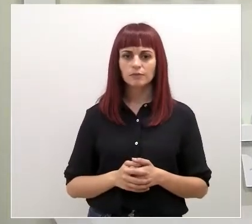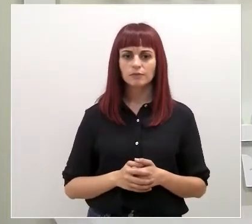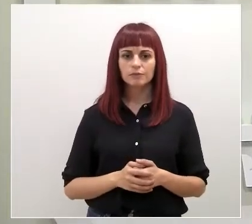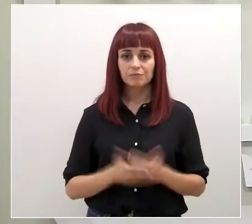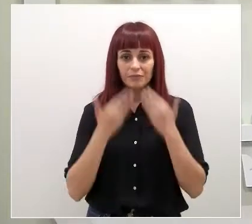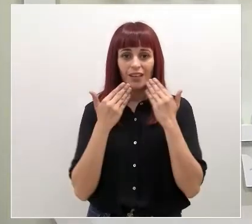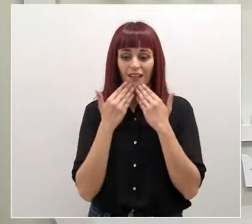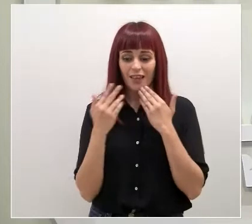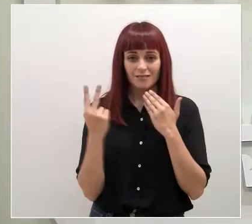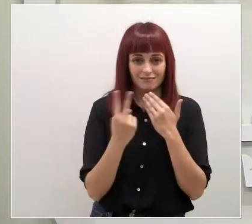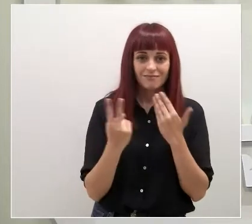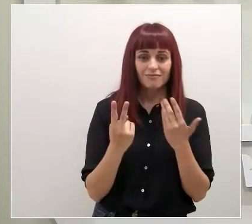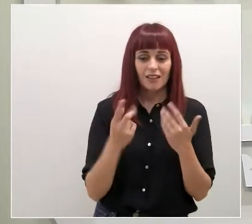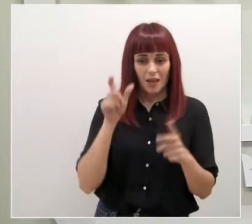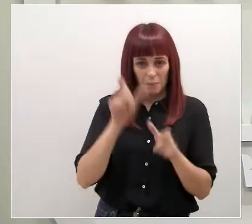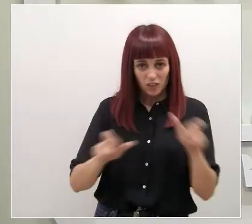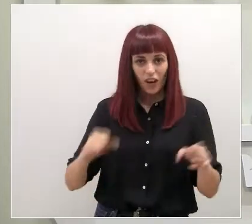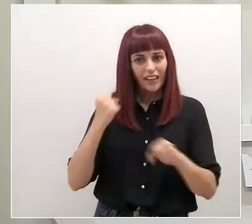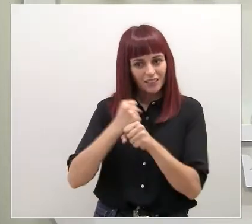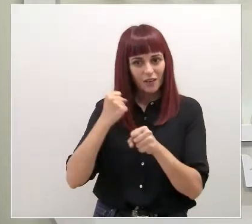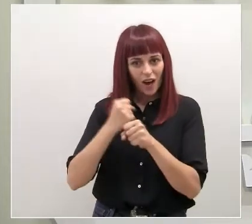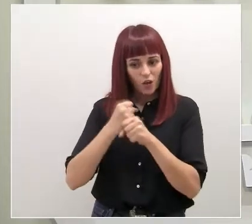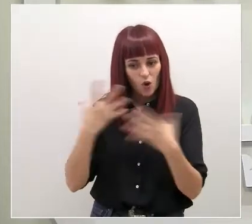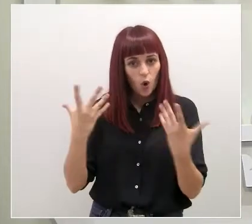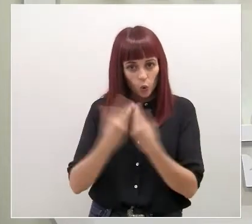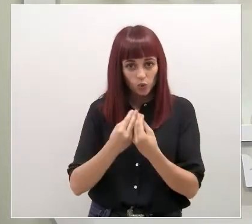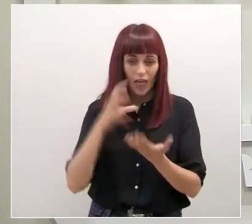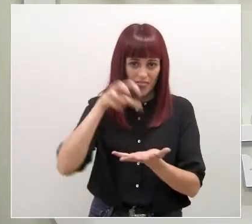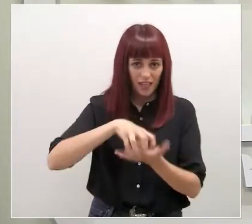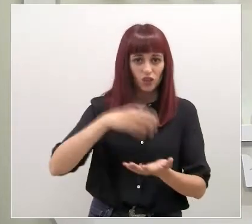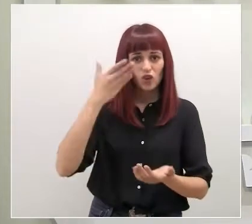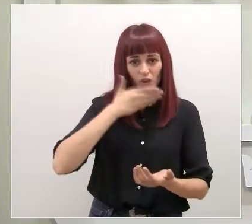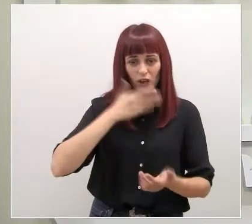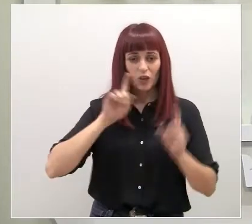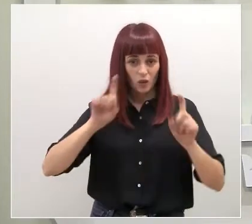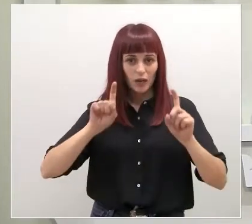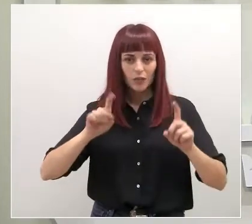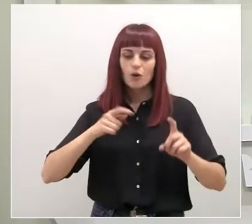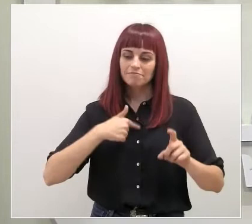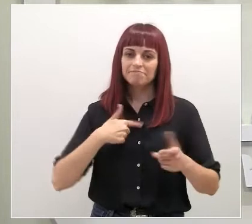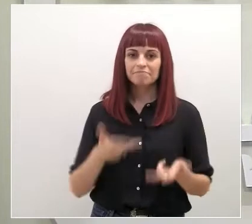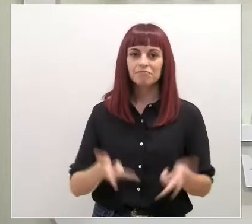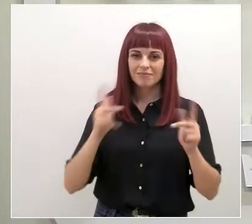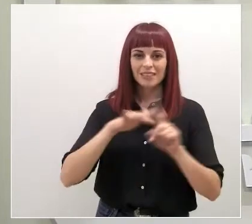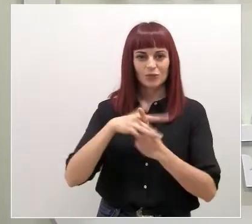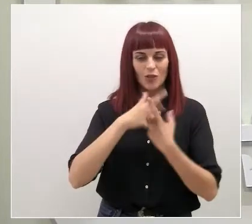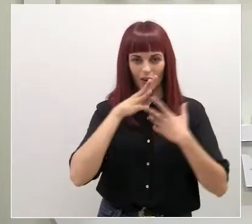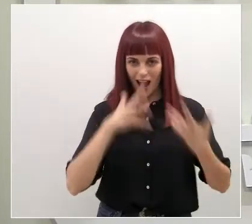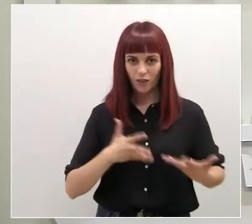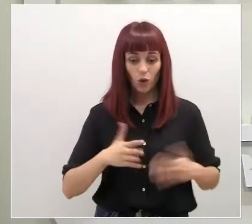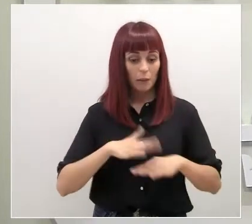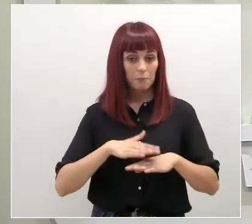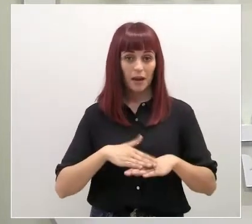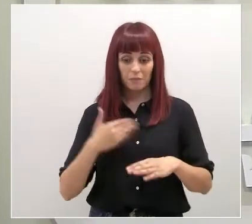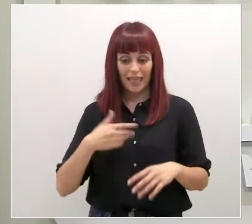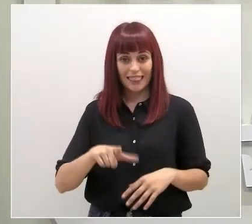ese conjunto de personas que han trabajado en esos centros educativos han permitido el tener la situación actual para que con